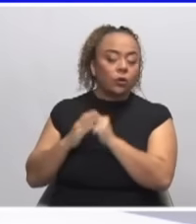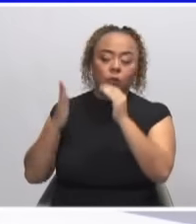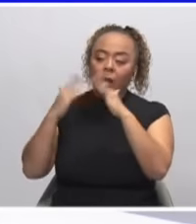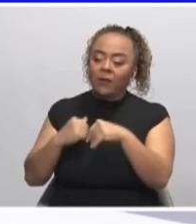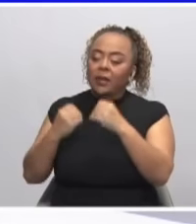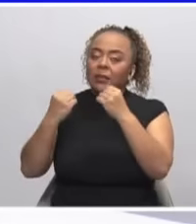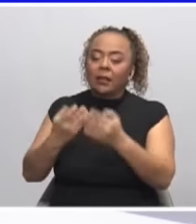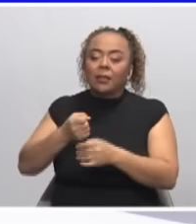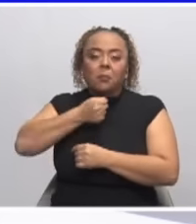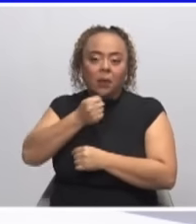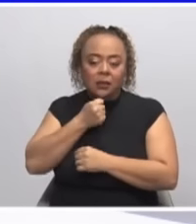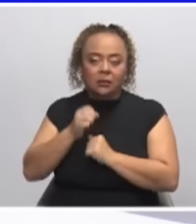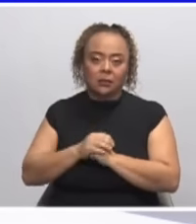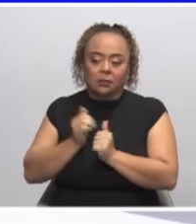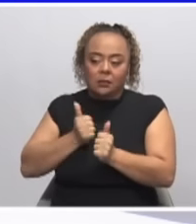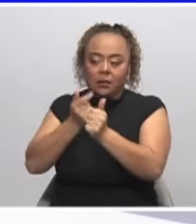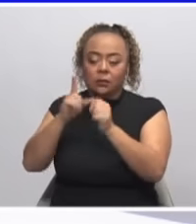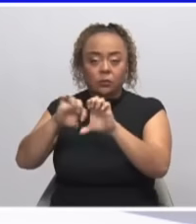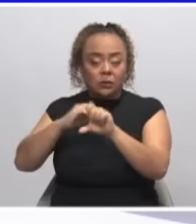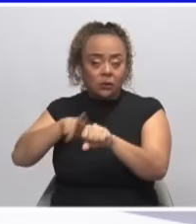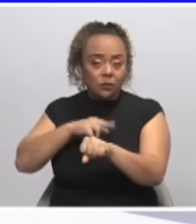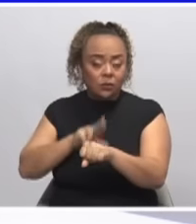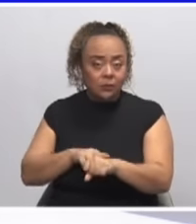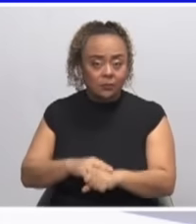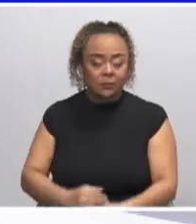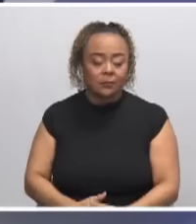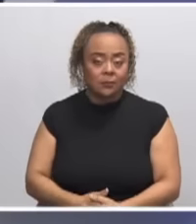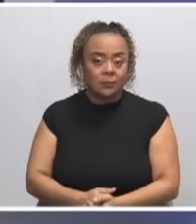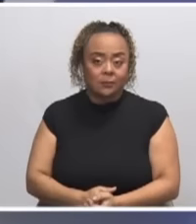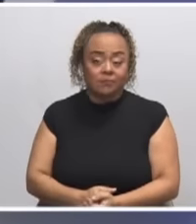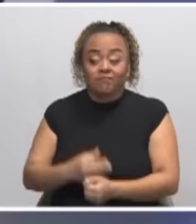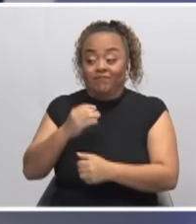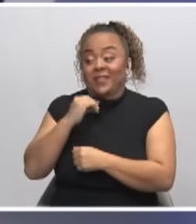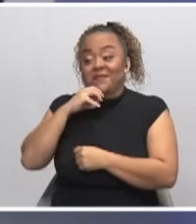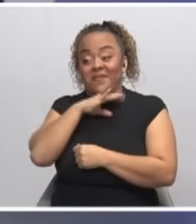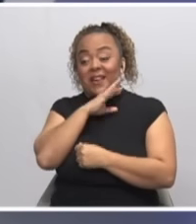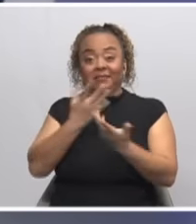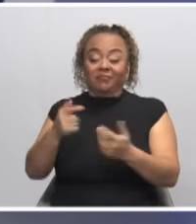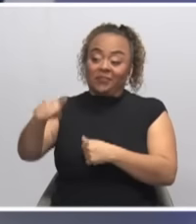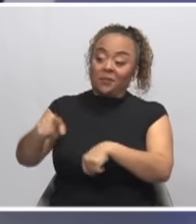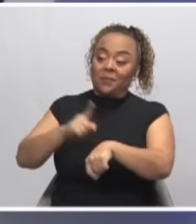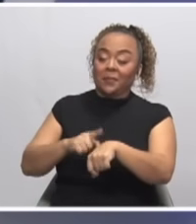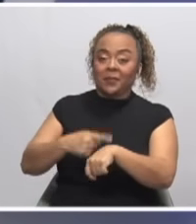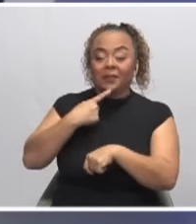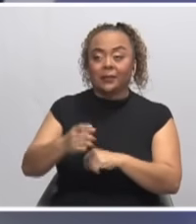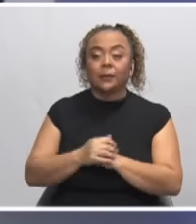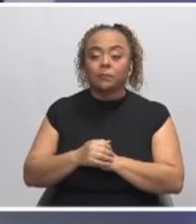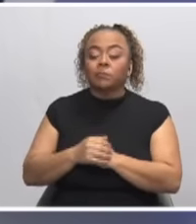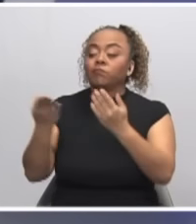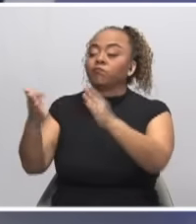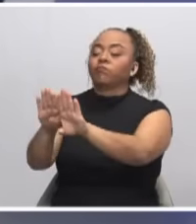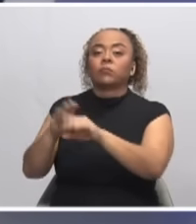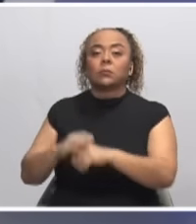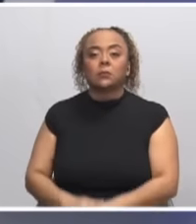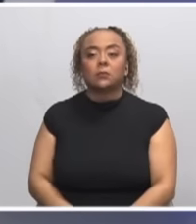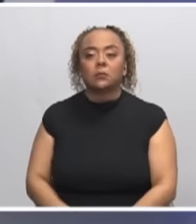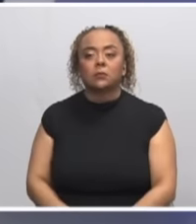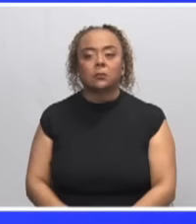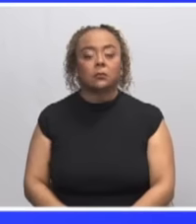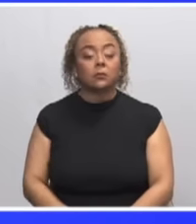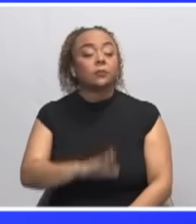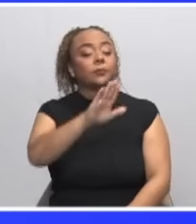presencia de prensa detrás de una selección nacional y paradójicamente es el momento donde dicen puertas cerradas que